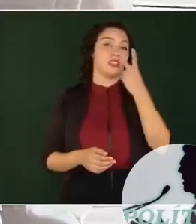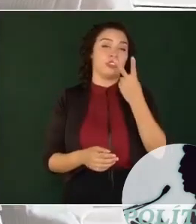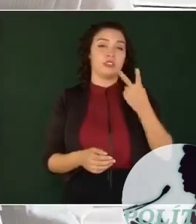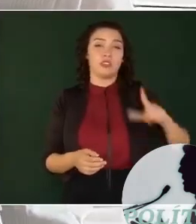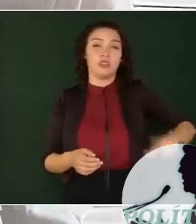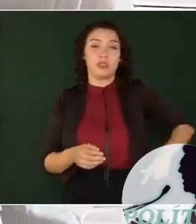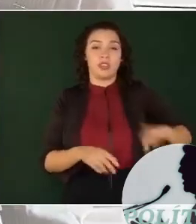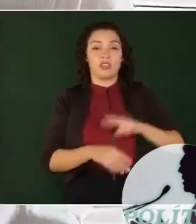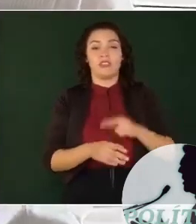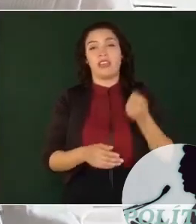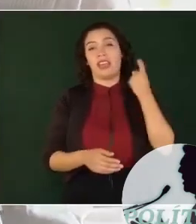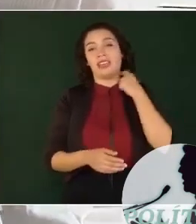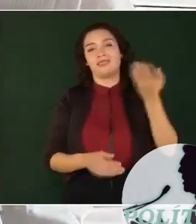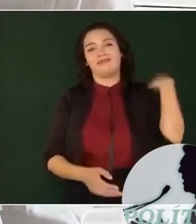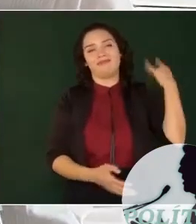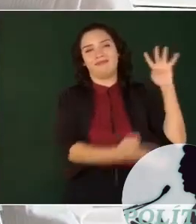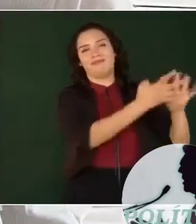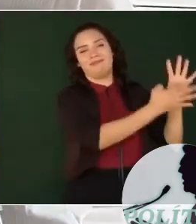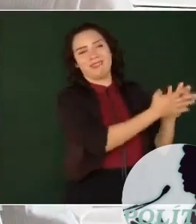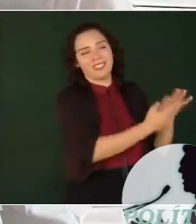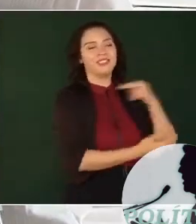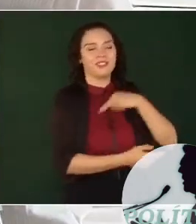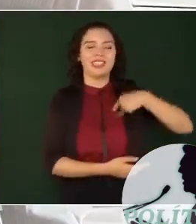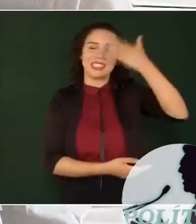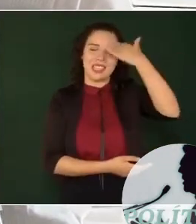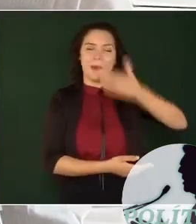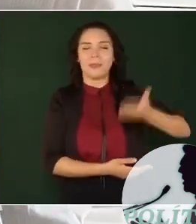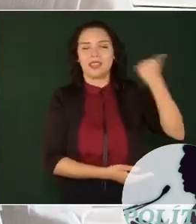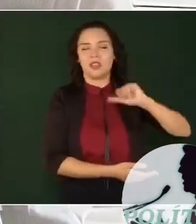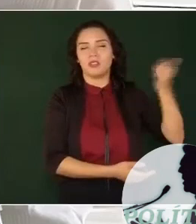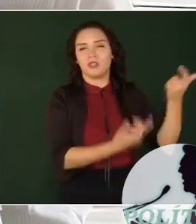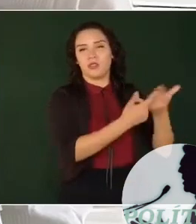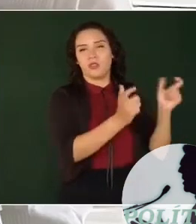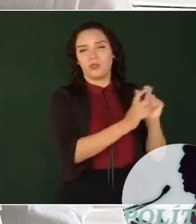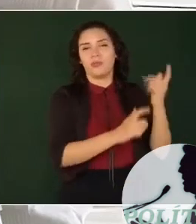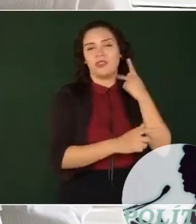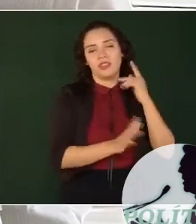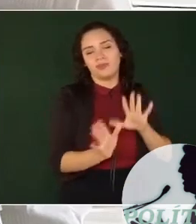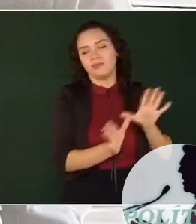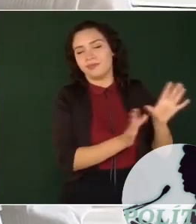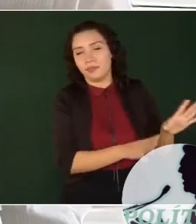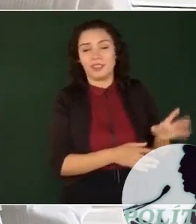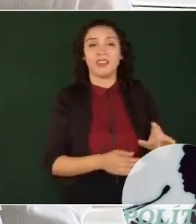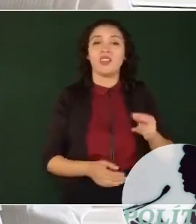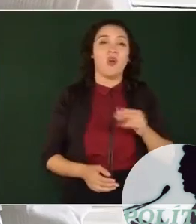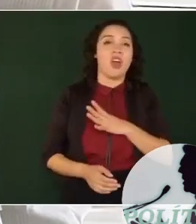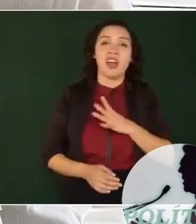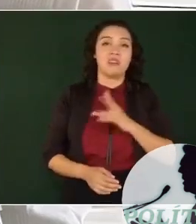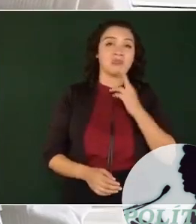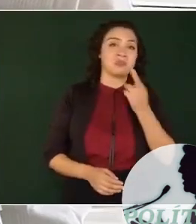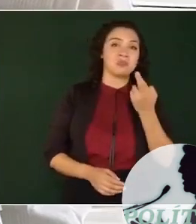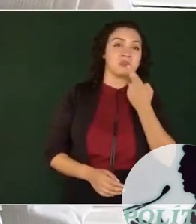en la cárcel, ya sabemos que son de otras administraciones, no tenemos respuesta de dos periodistas que